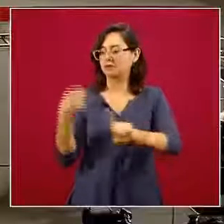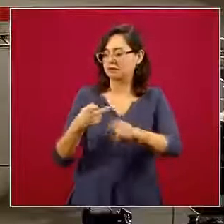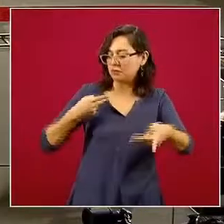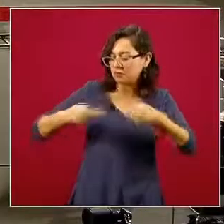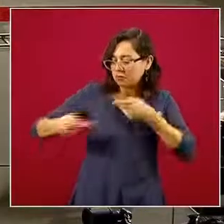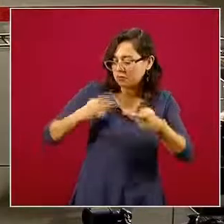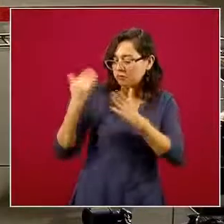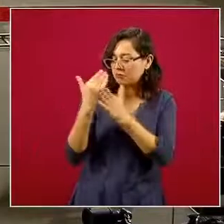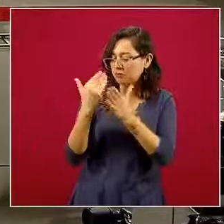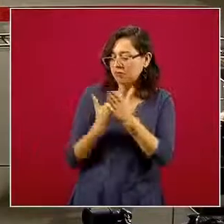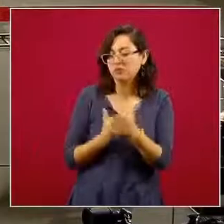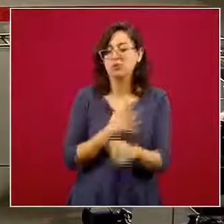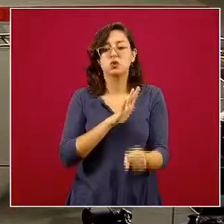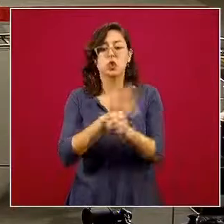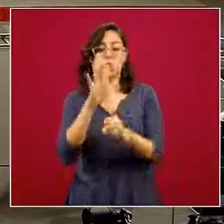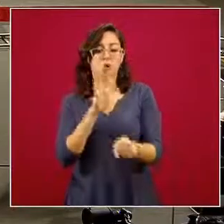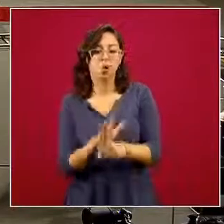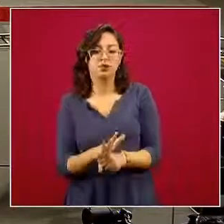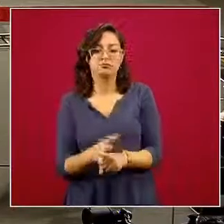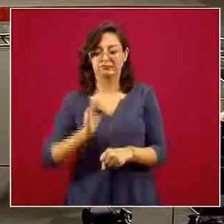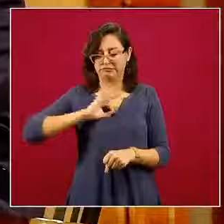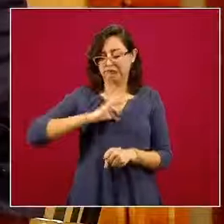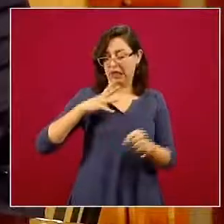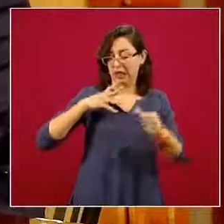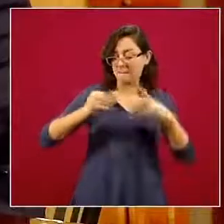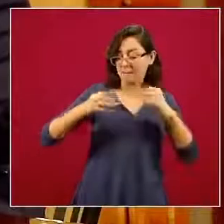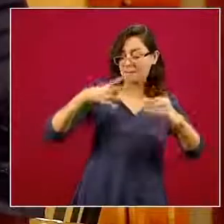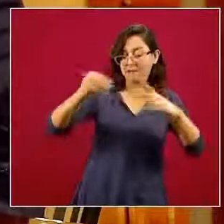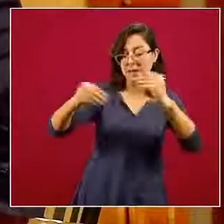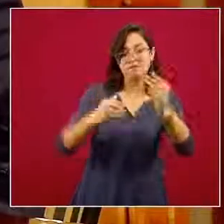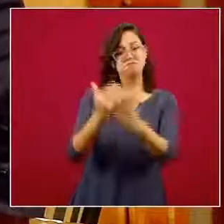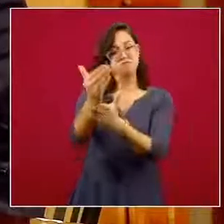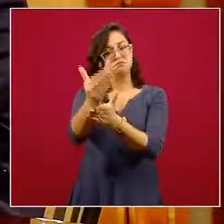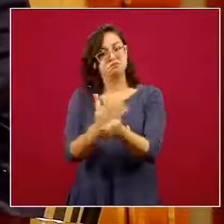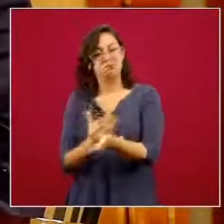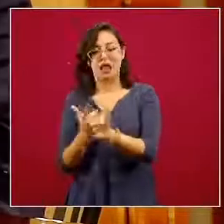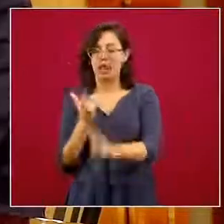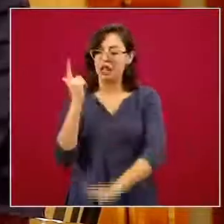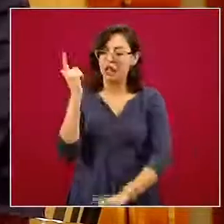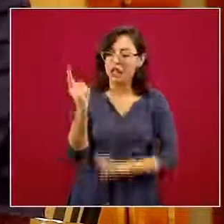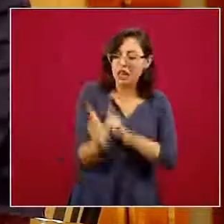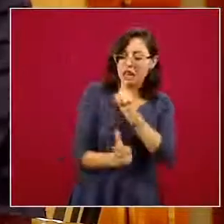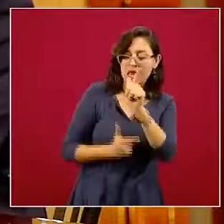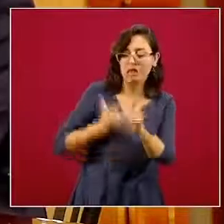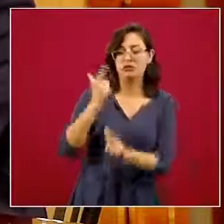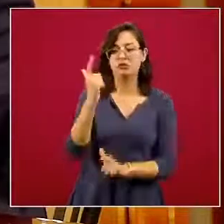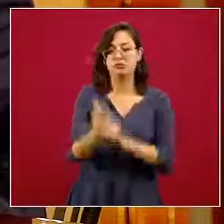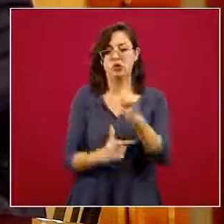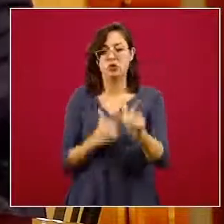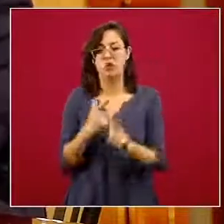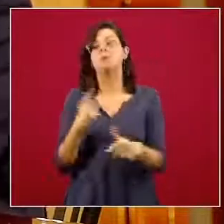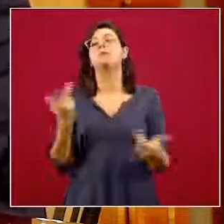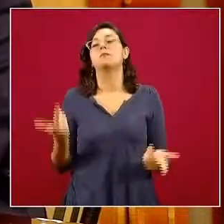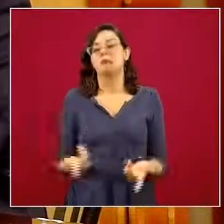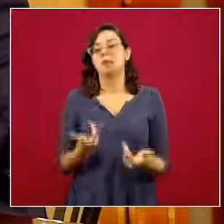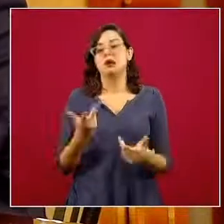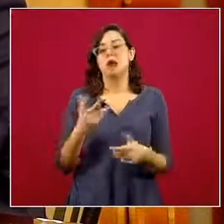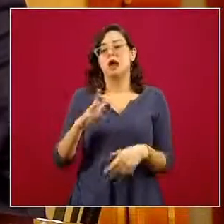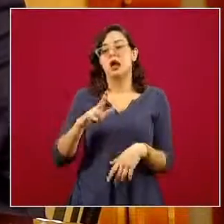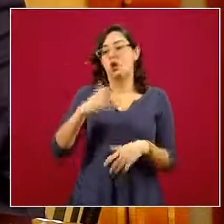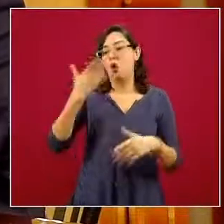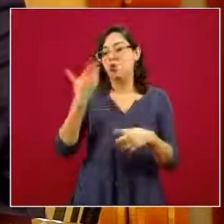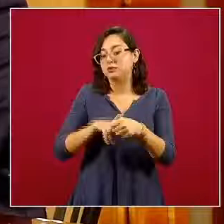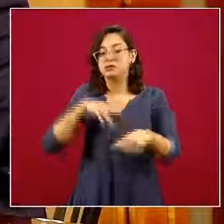ocasiones, que es la reducción en el número máximo de contagios por día. por tanto en el número máximo de casos y el número